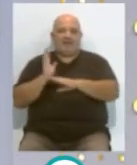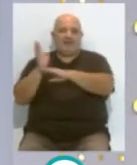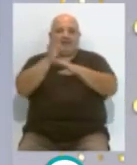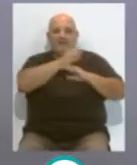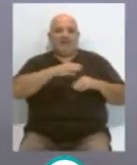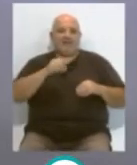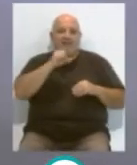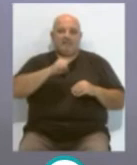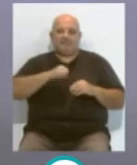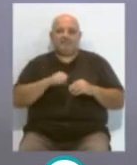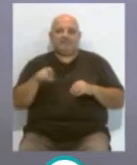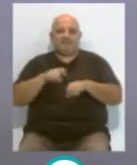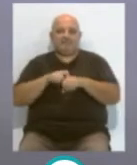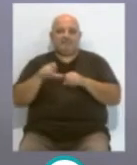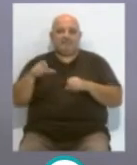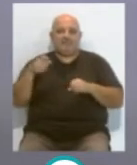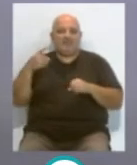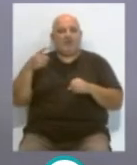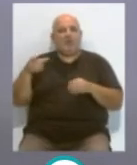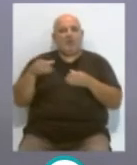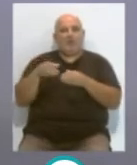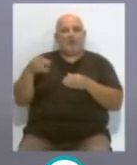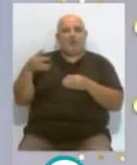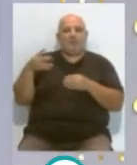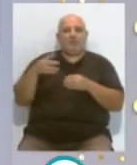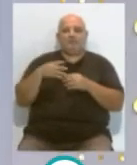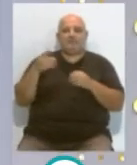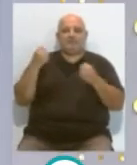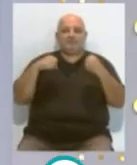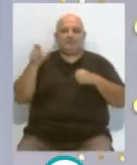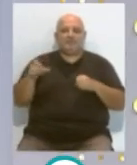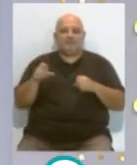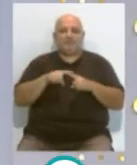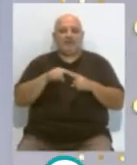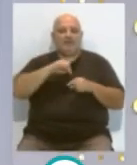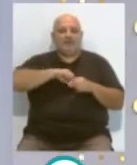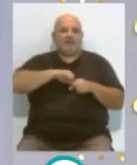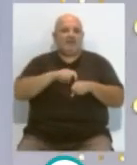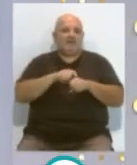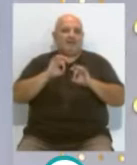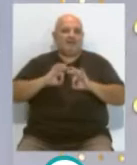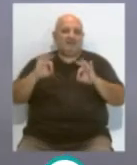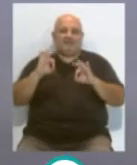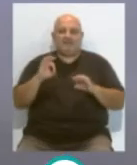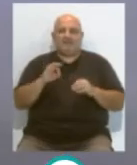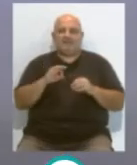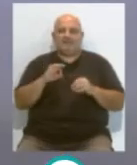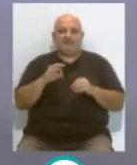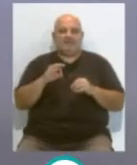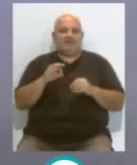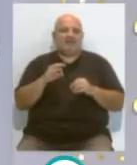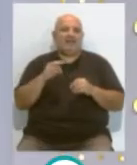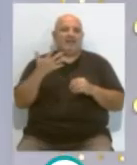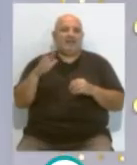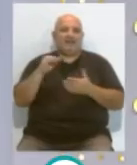tablaos. El tuyo, el tu... Mi personaje. Tu personaje, sí, ¿no? Mítico. Sami sigue... Sí, no,